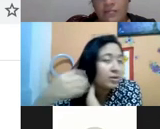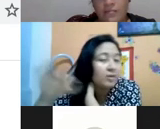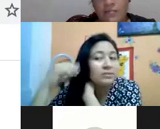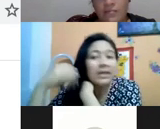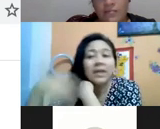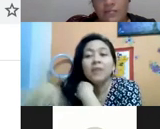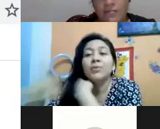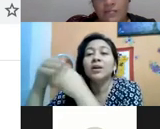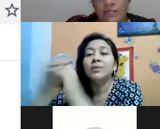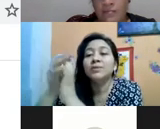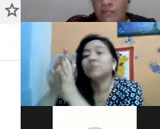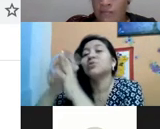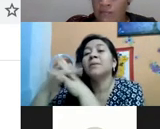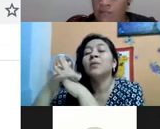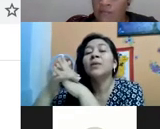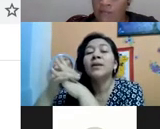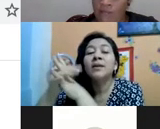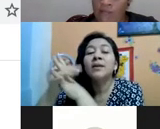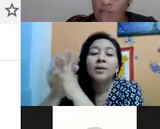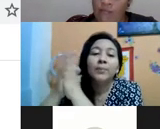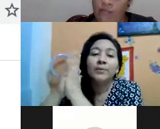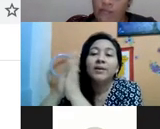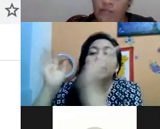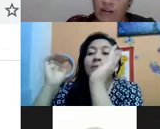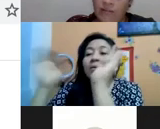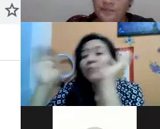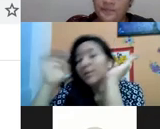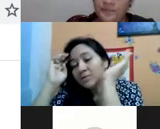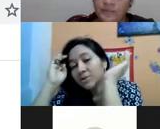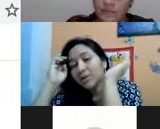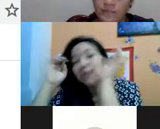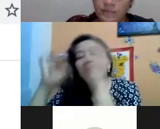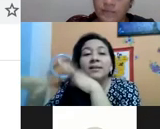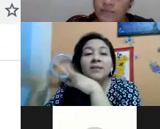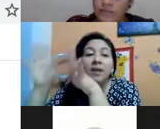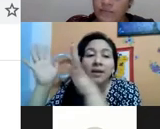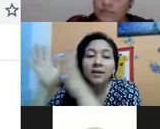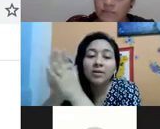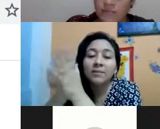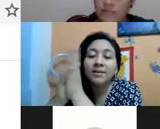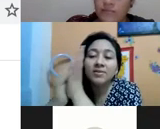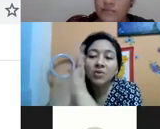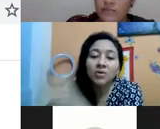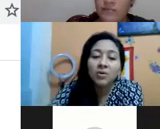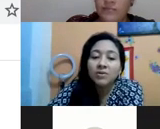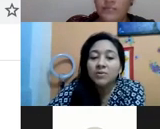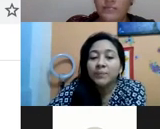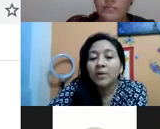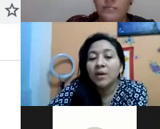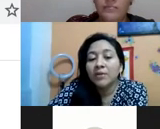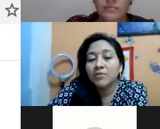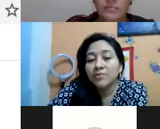estoy, que escribo y escribo y no se lo vaya a guardar, pues ya escribí unas dos opciones, ya redacté retroalimentación, todo